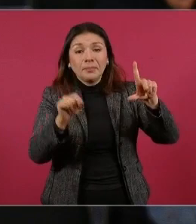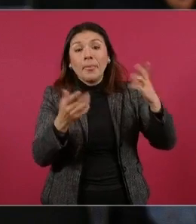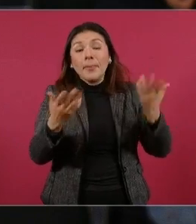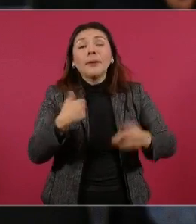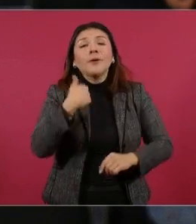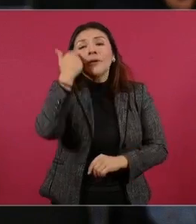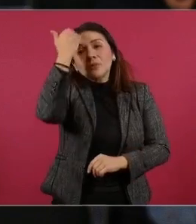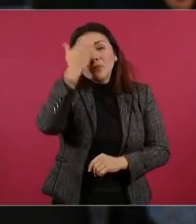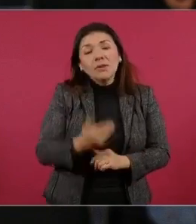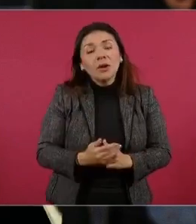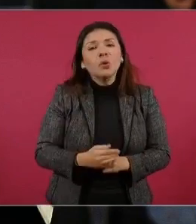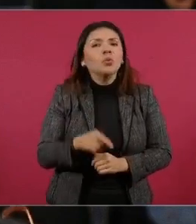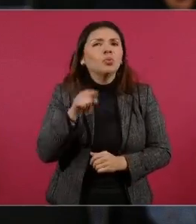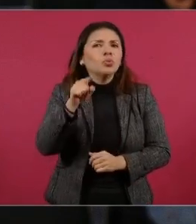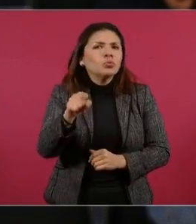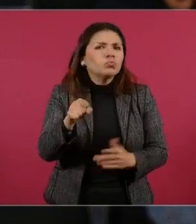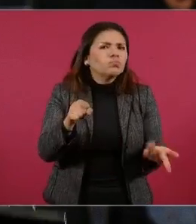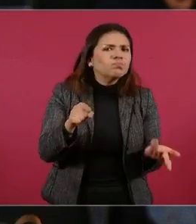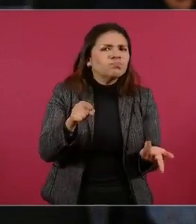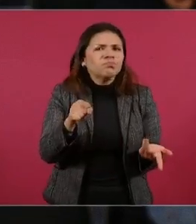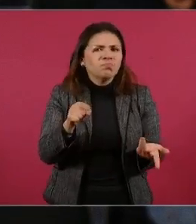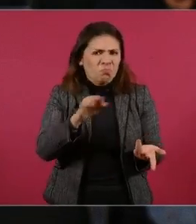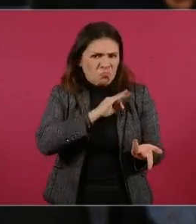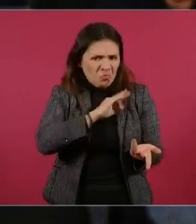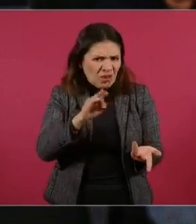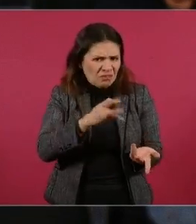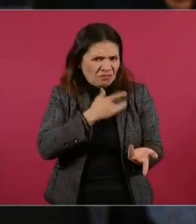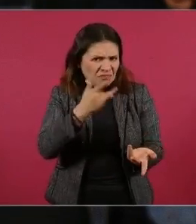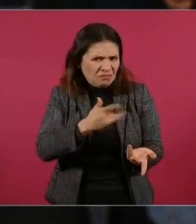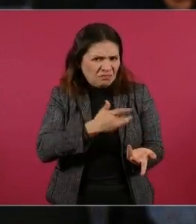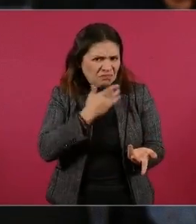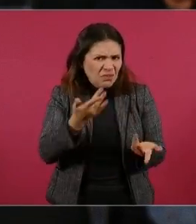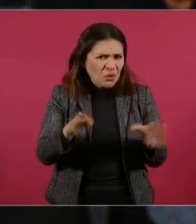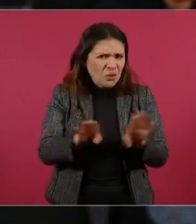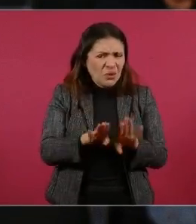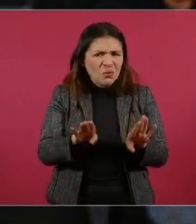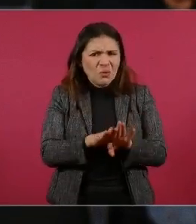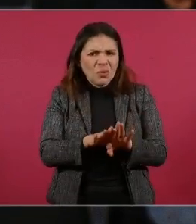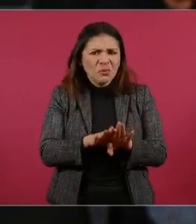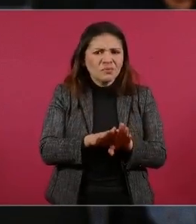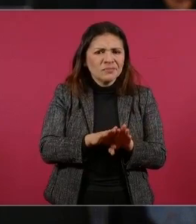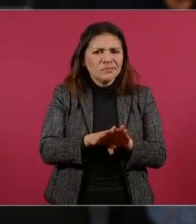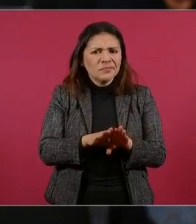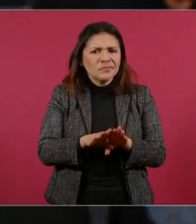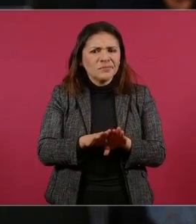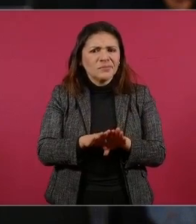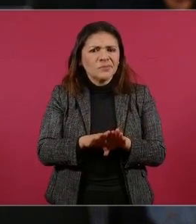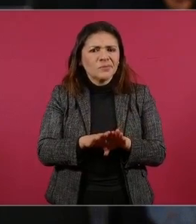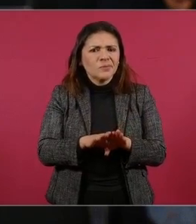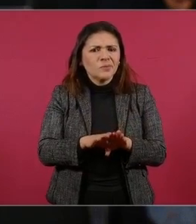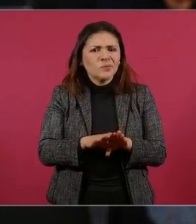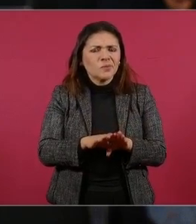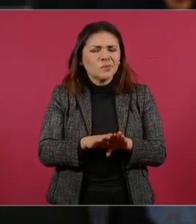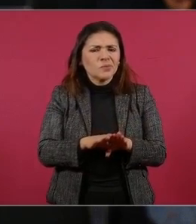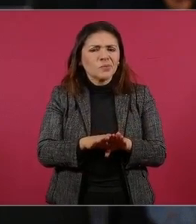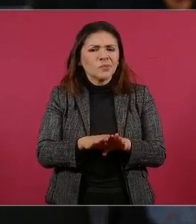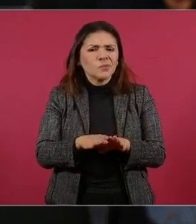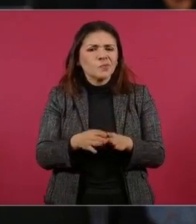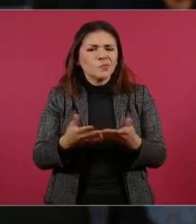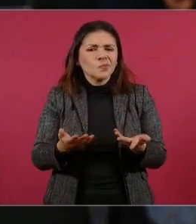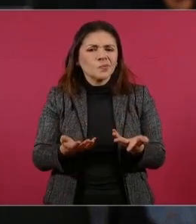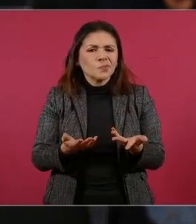gustaría saber en este sentido no no hay posibilidad de que se sienta e vamos a decirlo